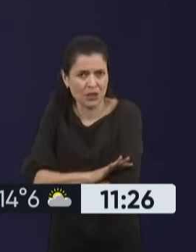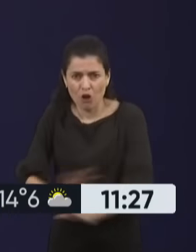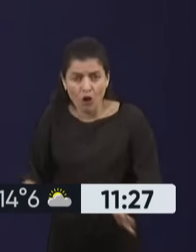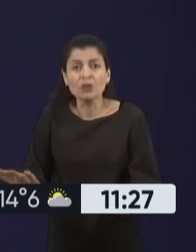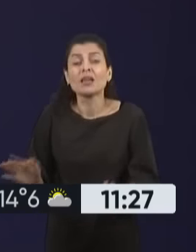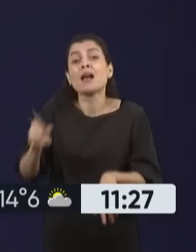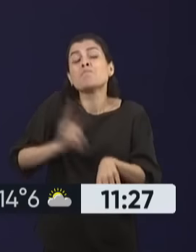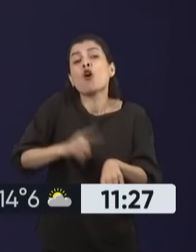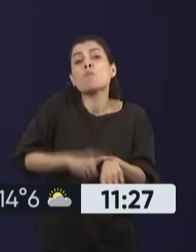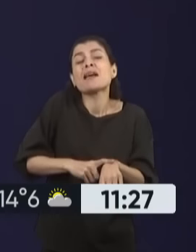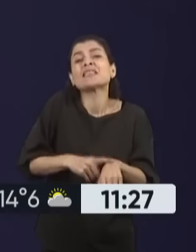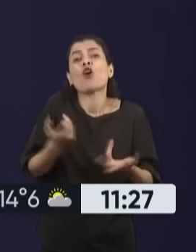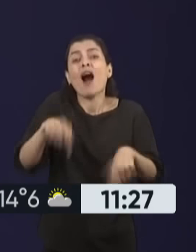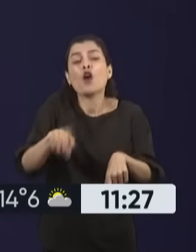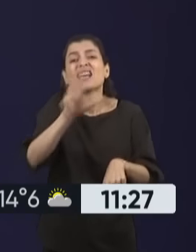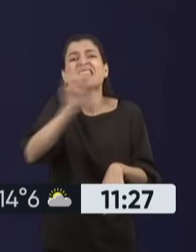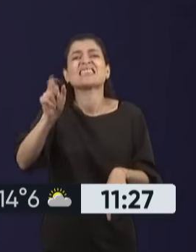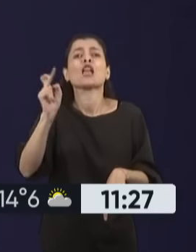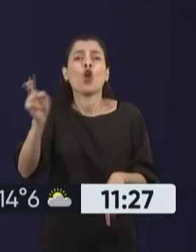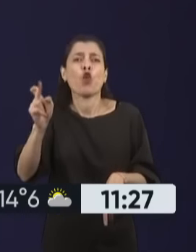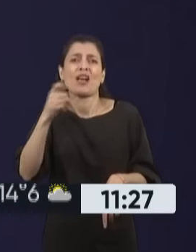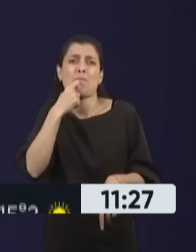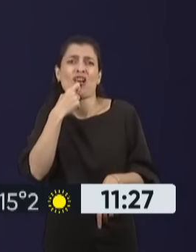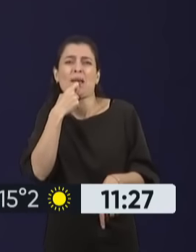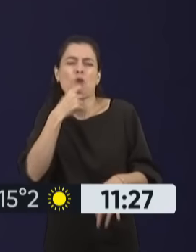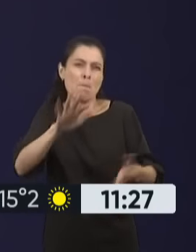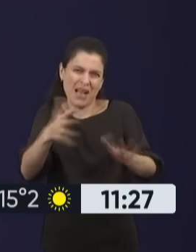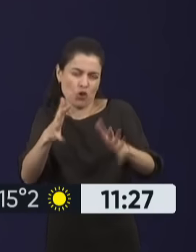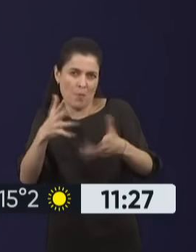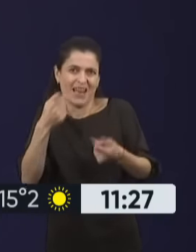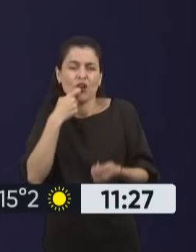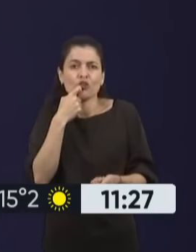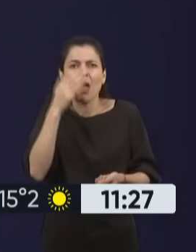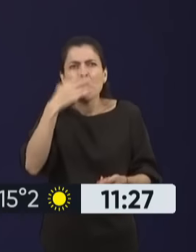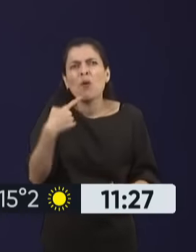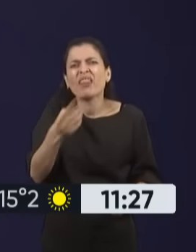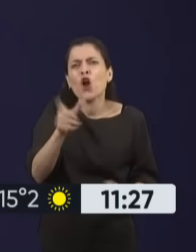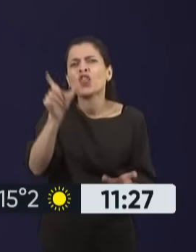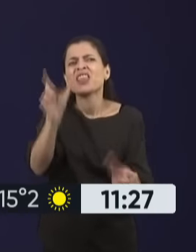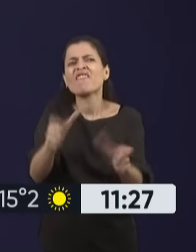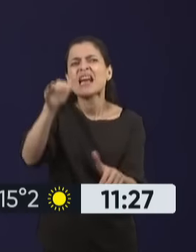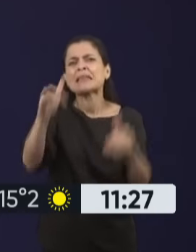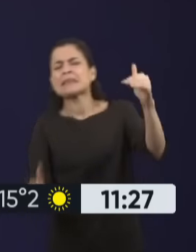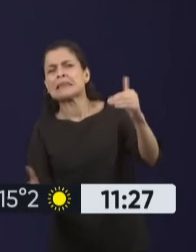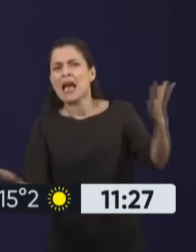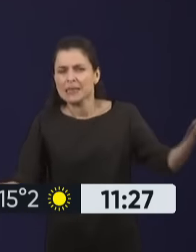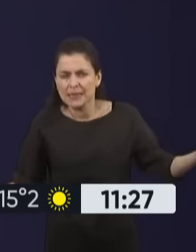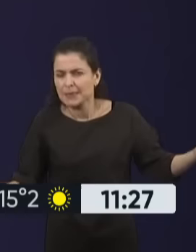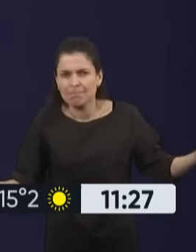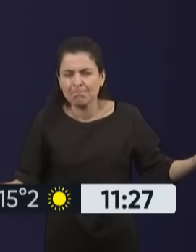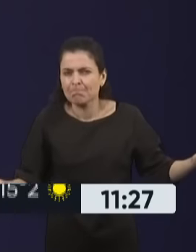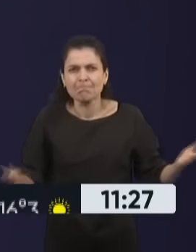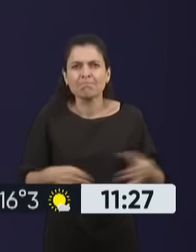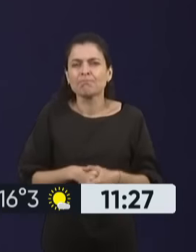promedio de la economía Son 300 hablar de brechas es a ver